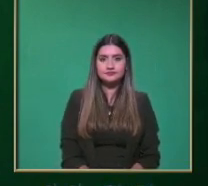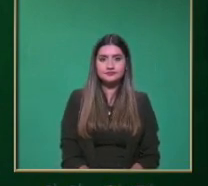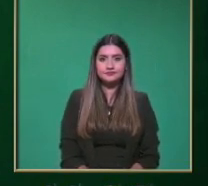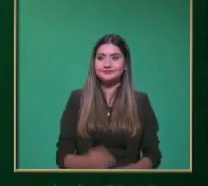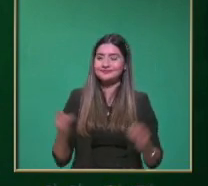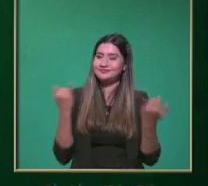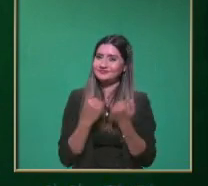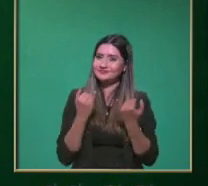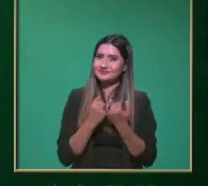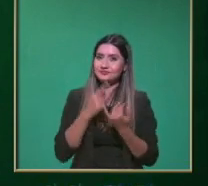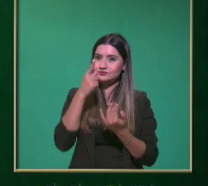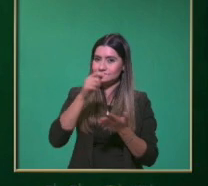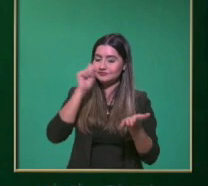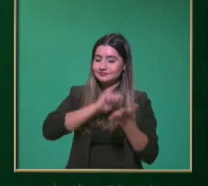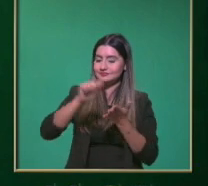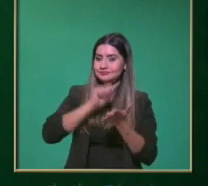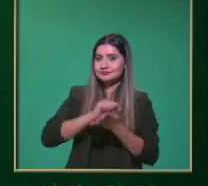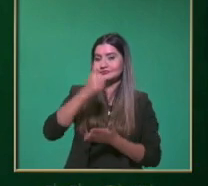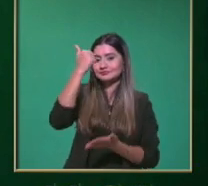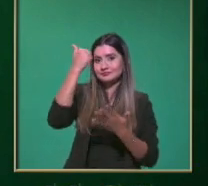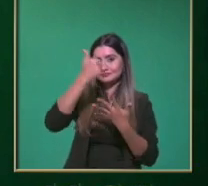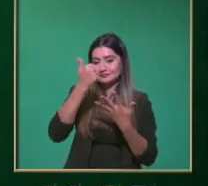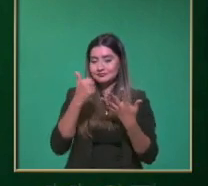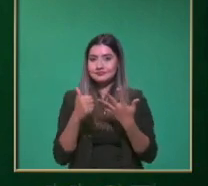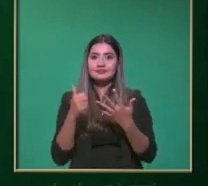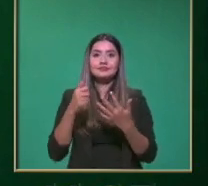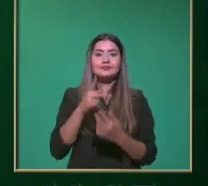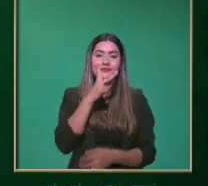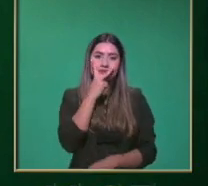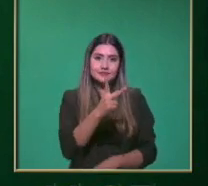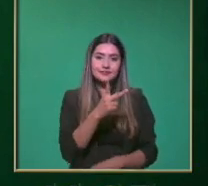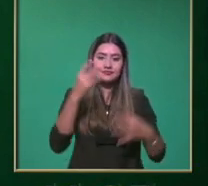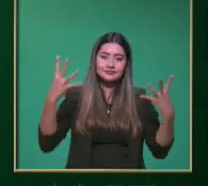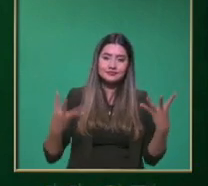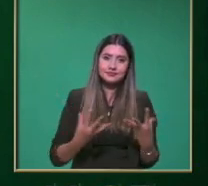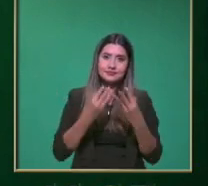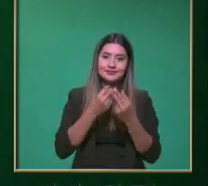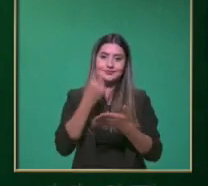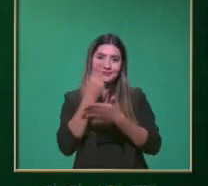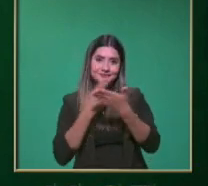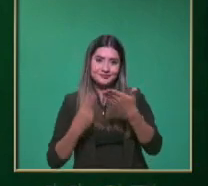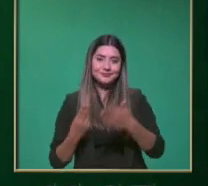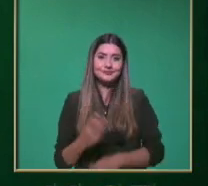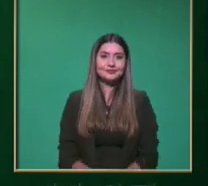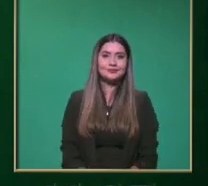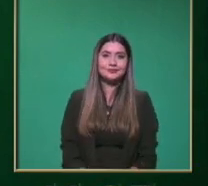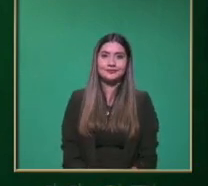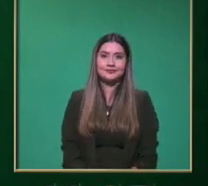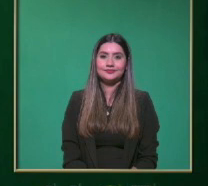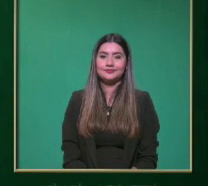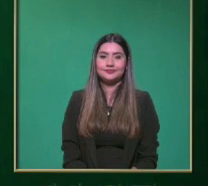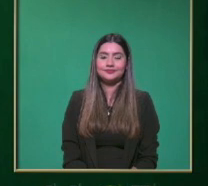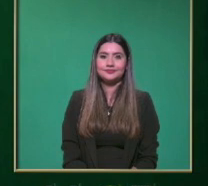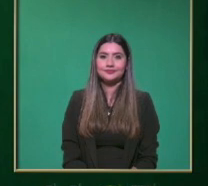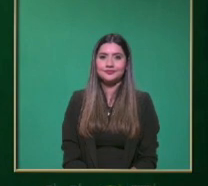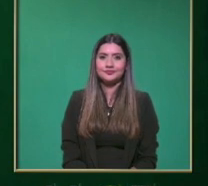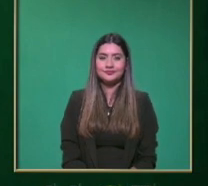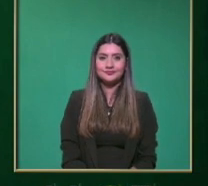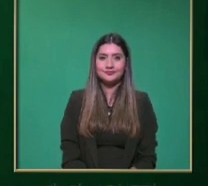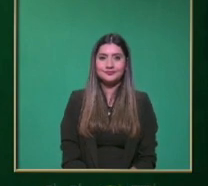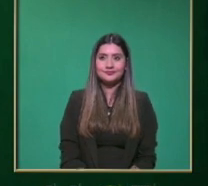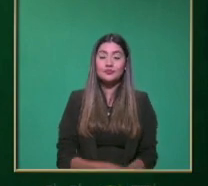niños. Vayan escribiendo cada una de estas palabras con su dibujo. Ahora tenemos un